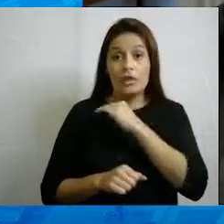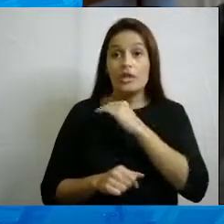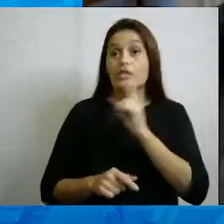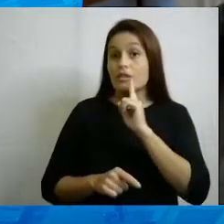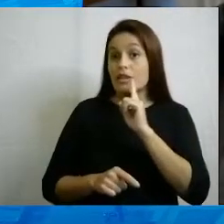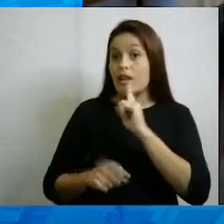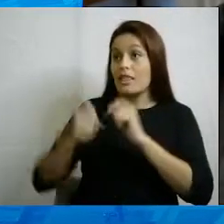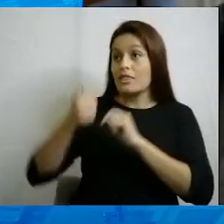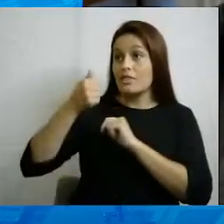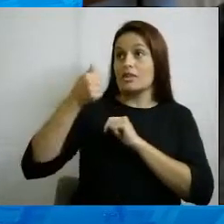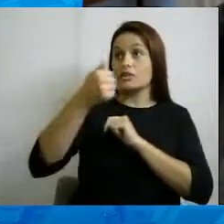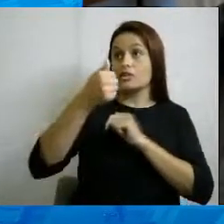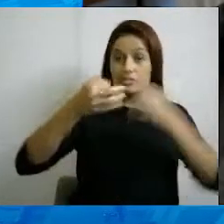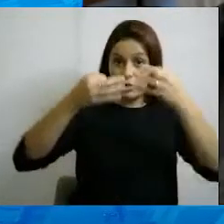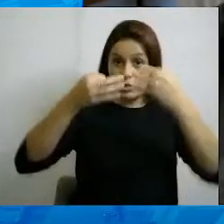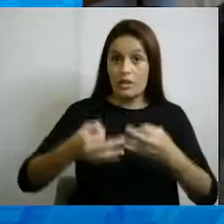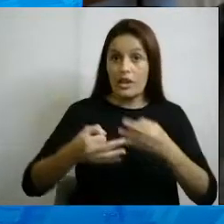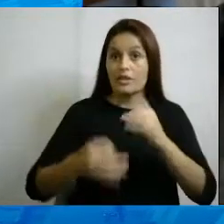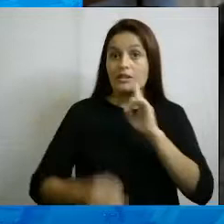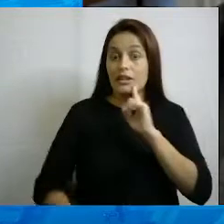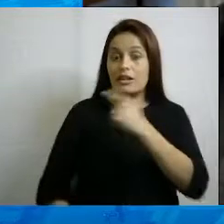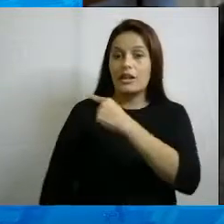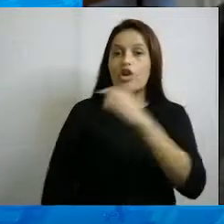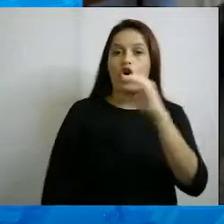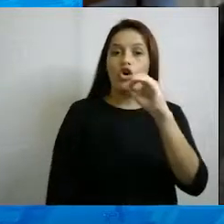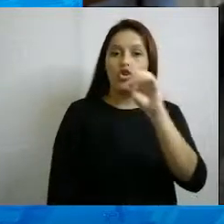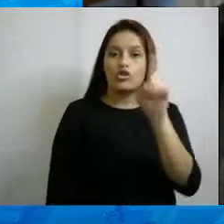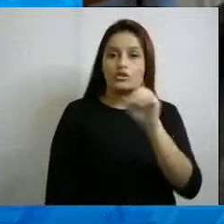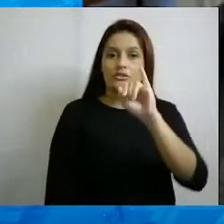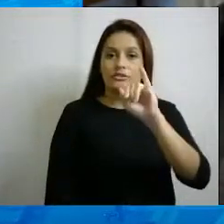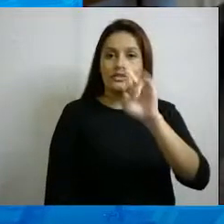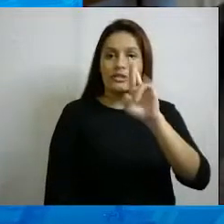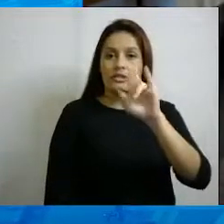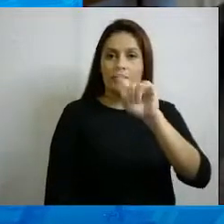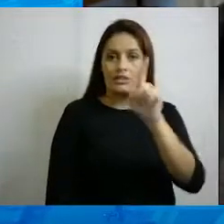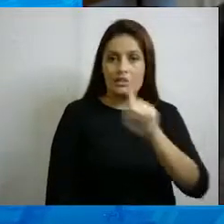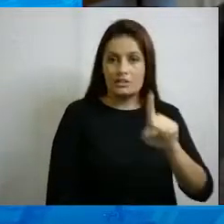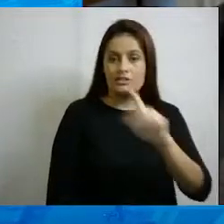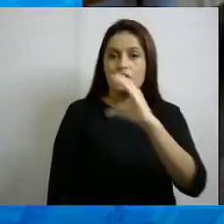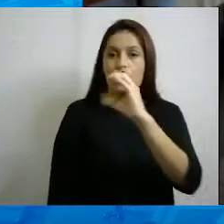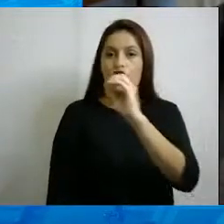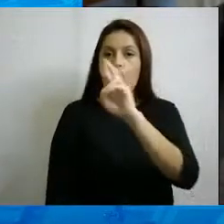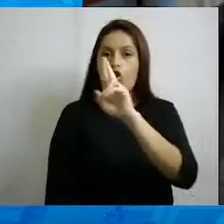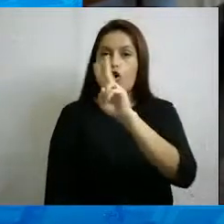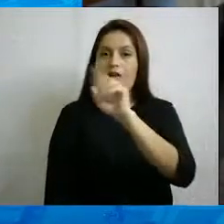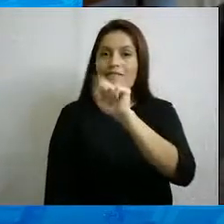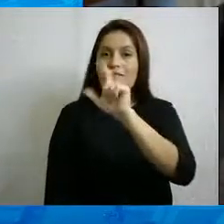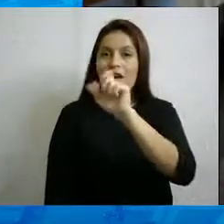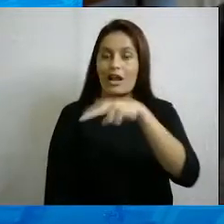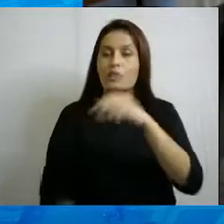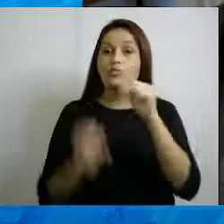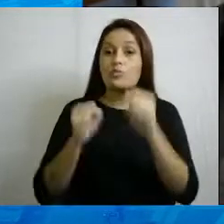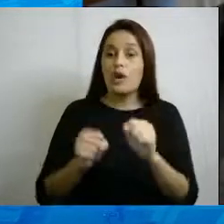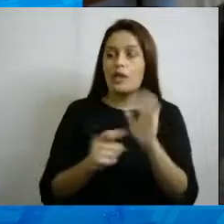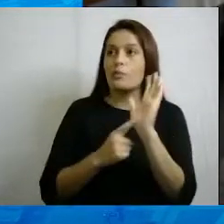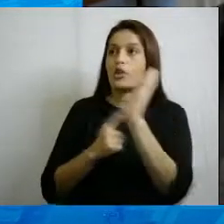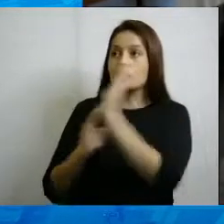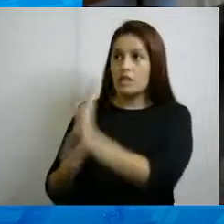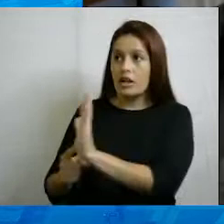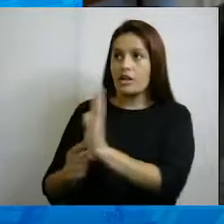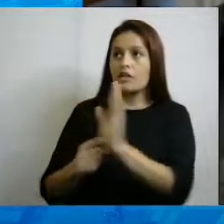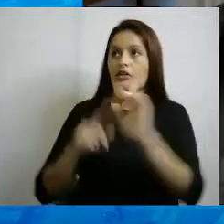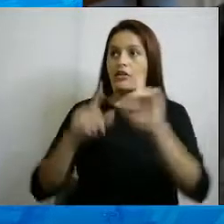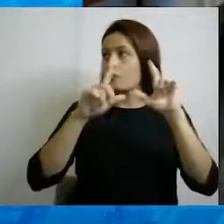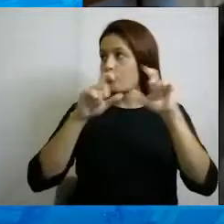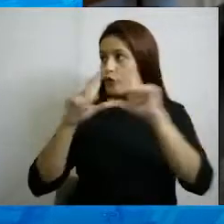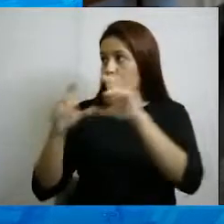director de seguridad e inspección acá presente, Osiris Corbalán, que pueda conversar con él, le pueda revisar, mostrar la foto, que